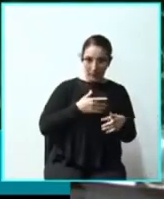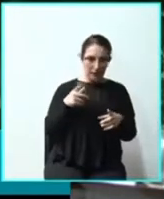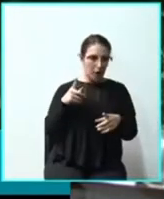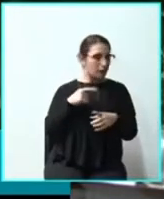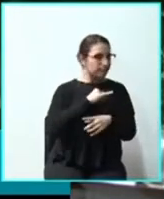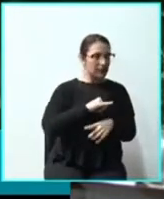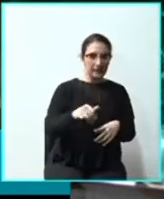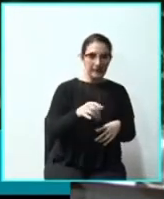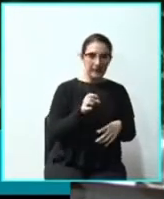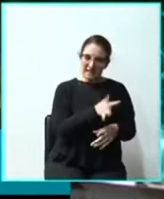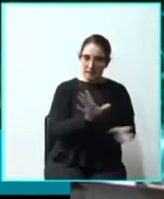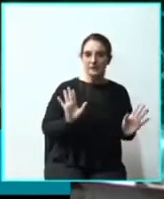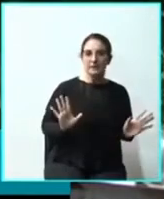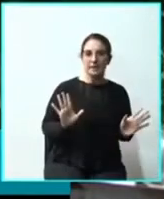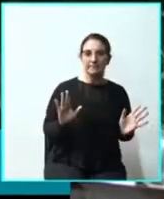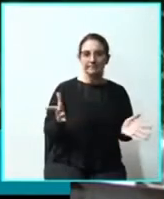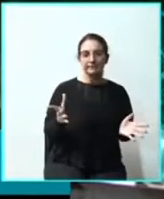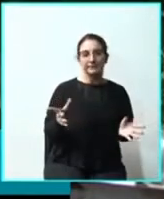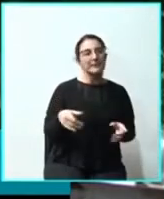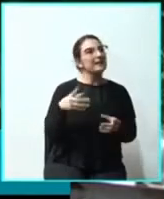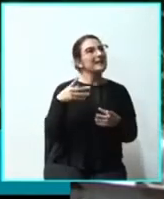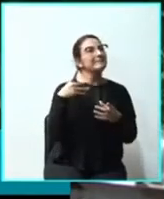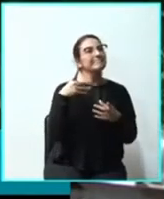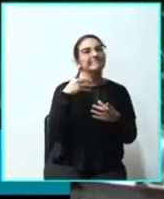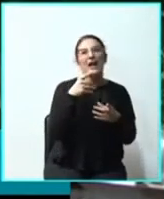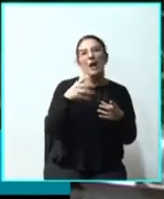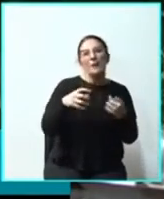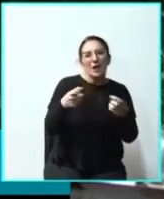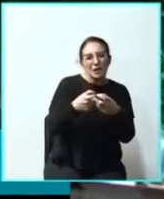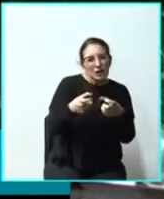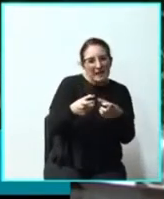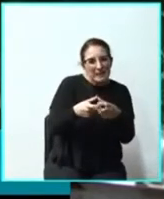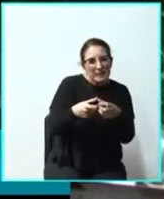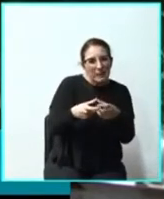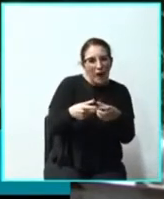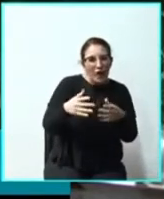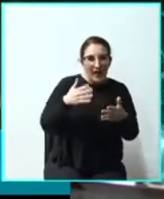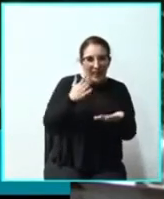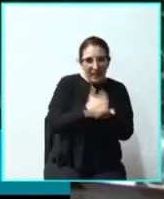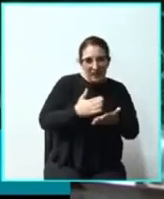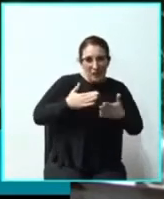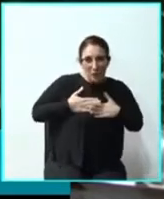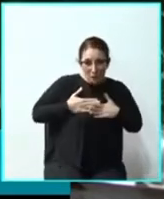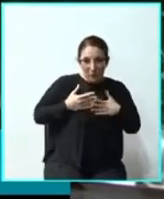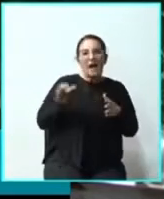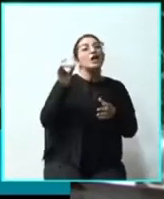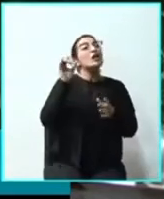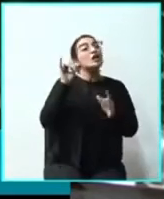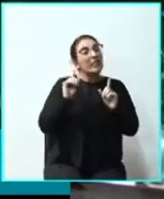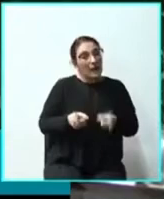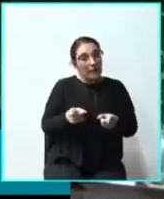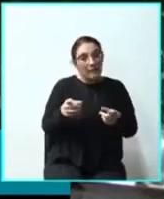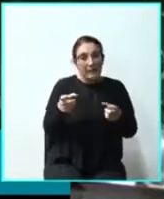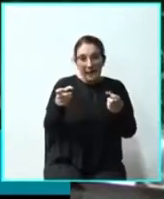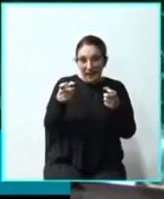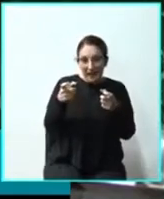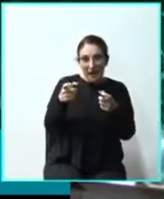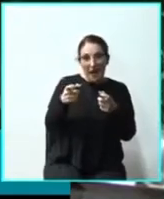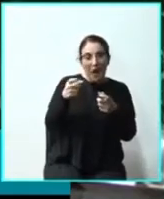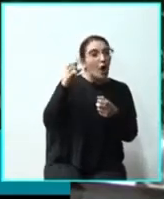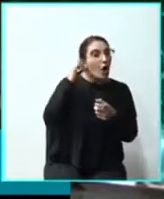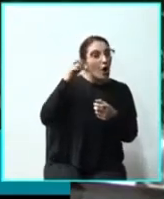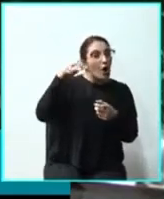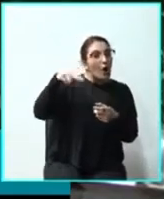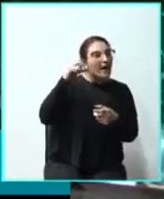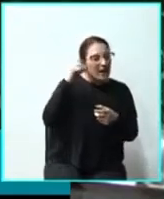Como ya dije, es altamente cuestionado por los organismos de derechos humanos y organizaciones civiles, ONGs, que estudian específicamente